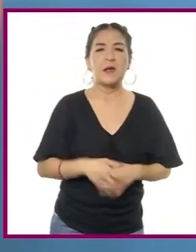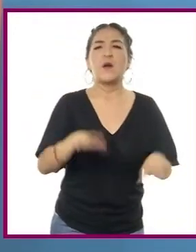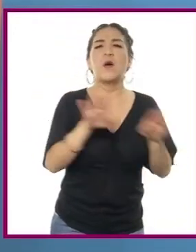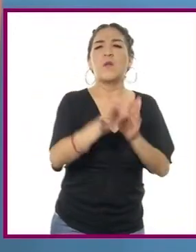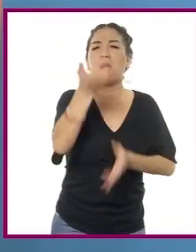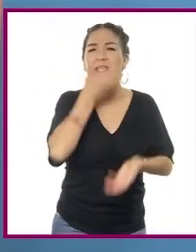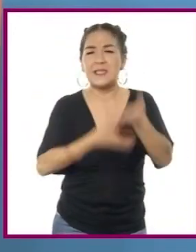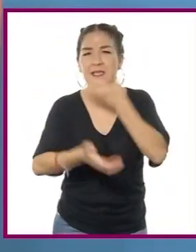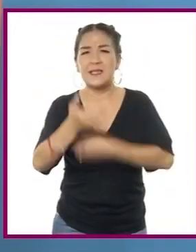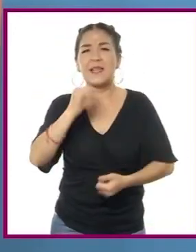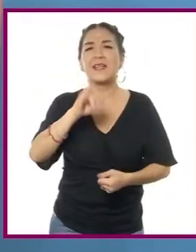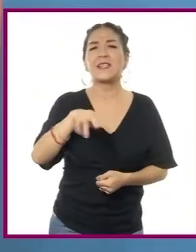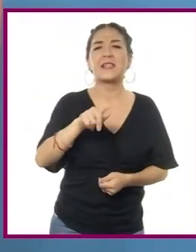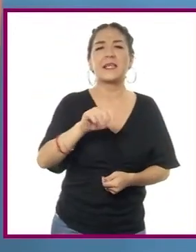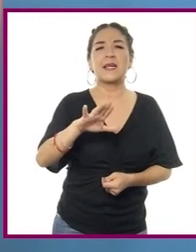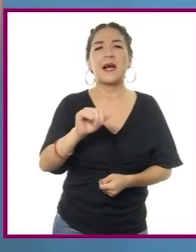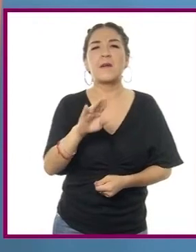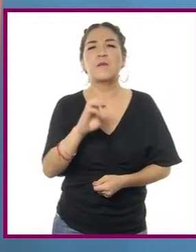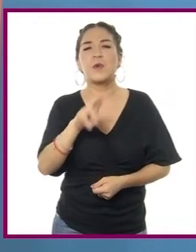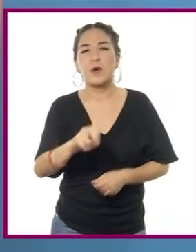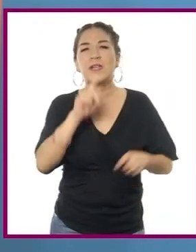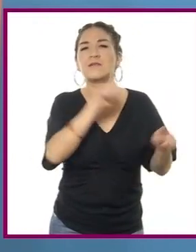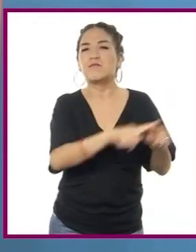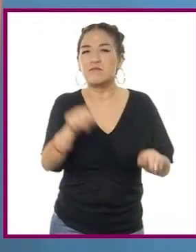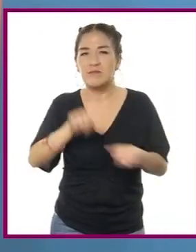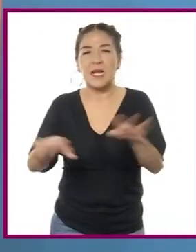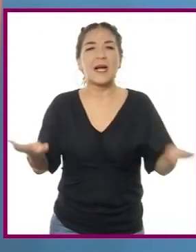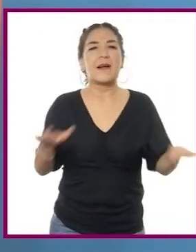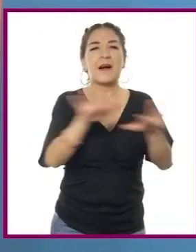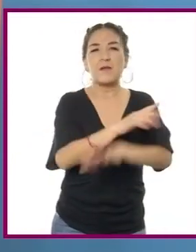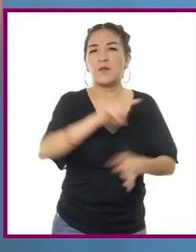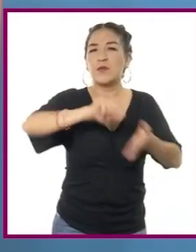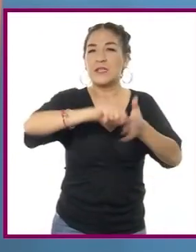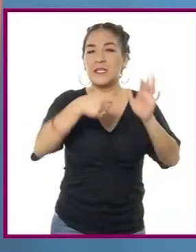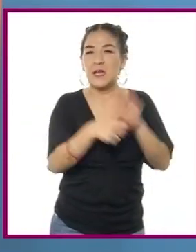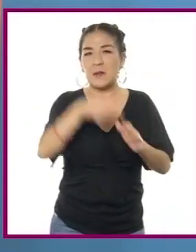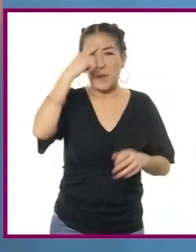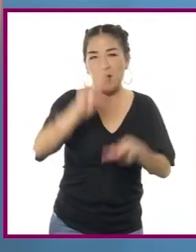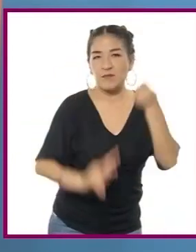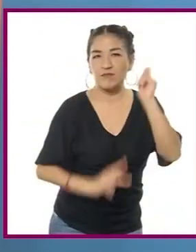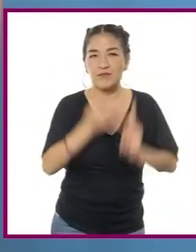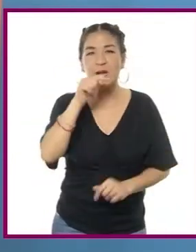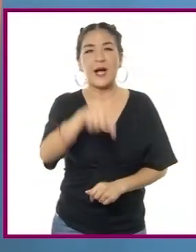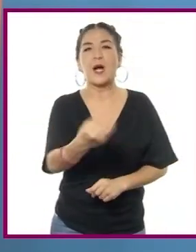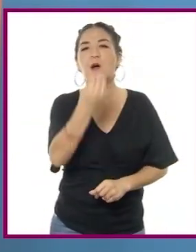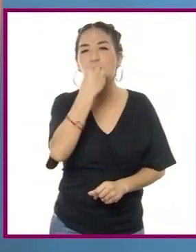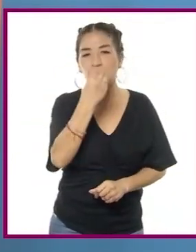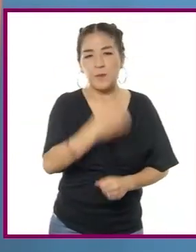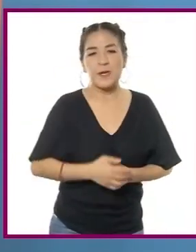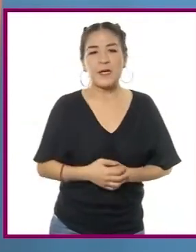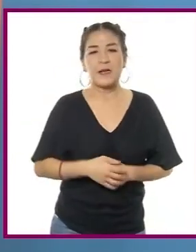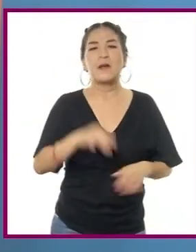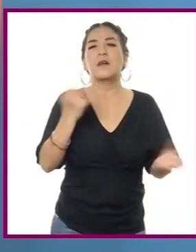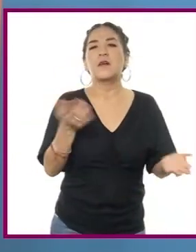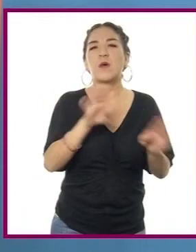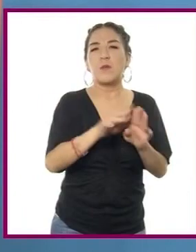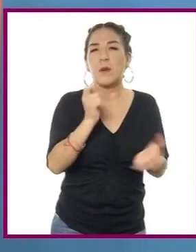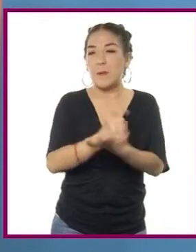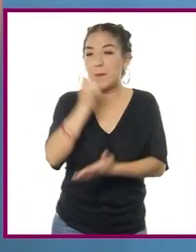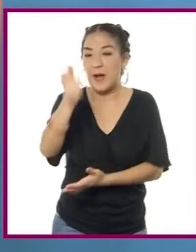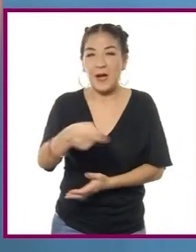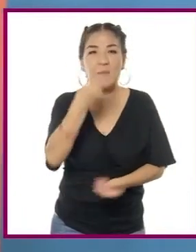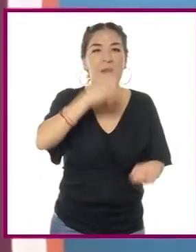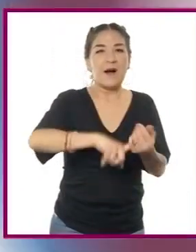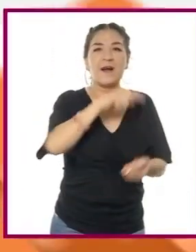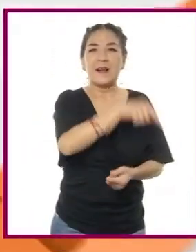intercambio dio paso a una serie de transformaciones en las técnicas de cultivo, en la alimentación, en la tenencia de la tierra y en